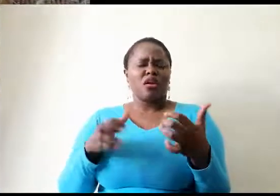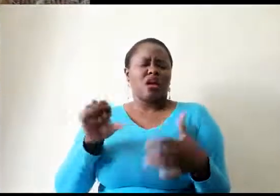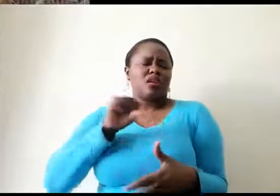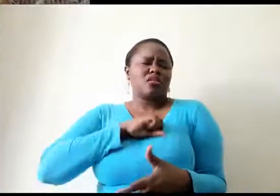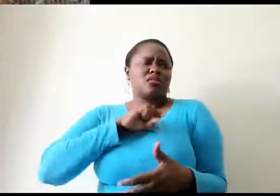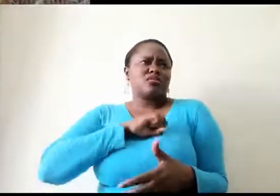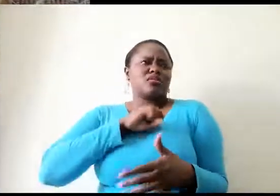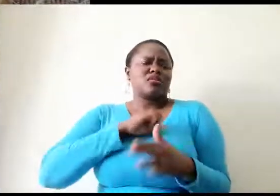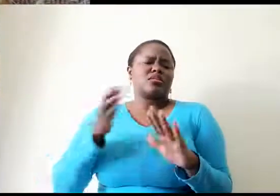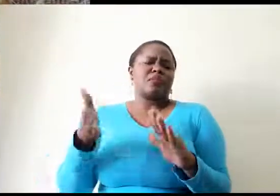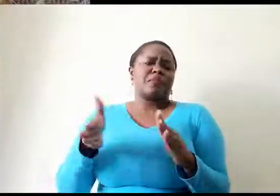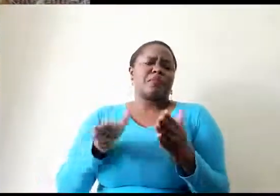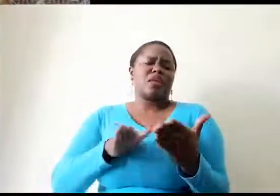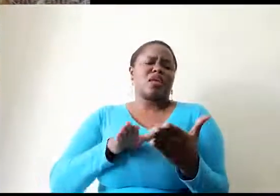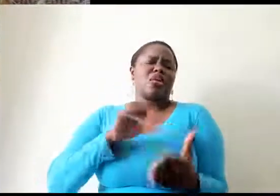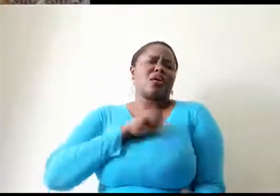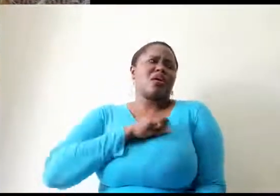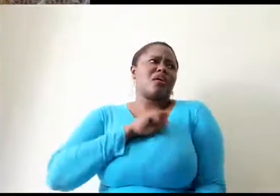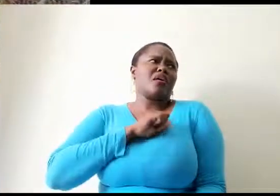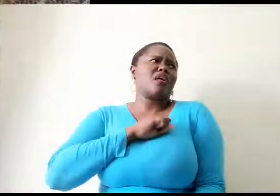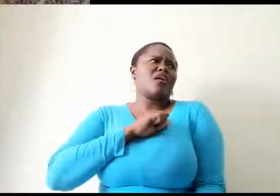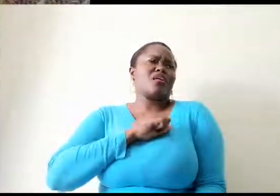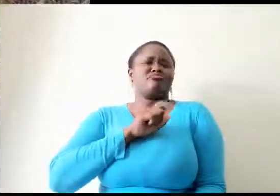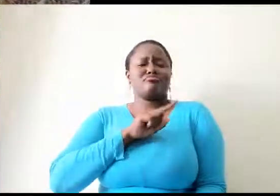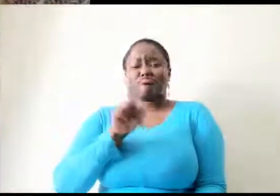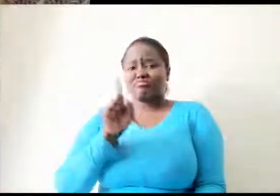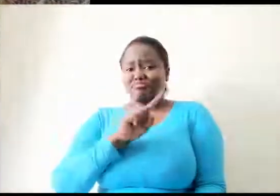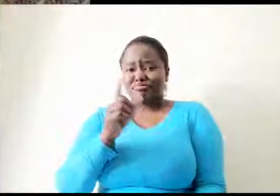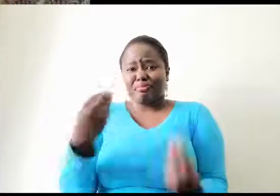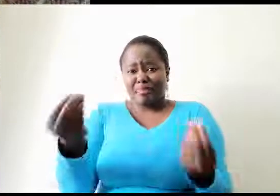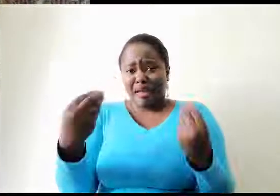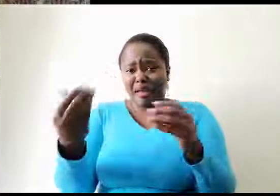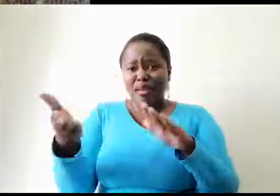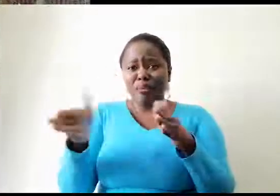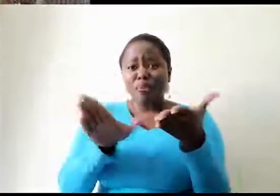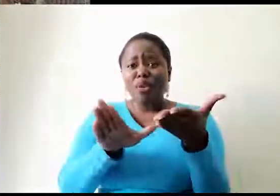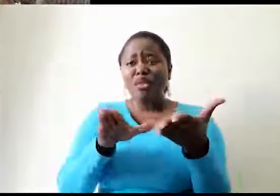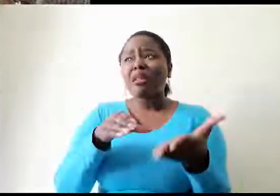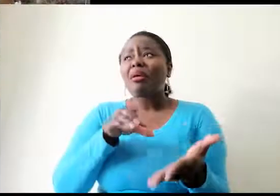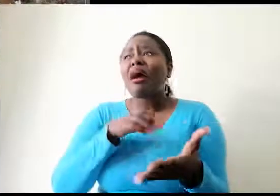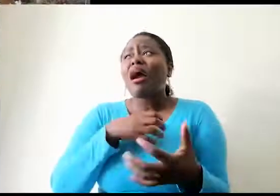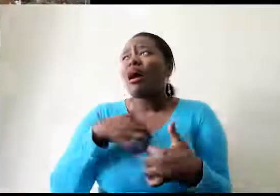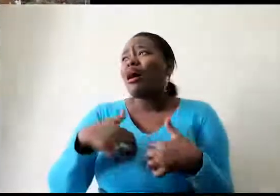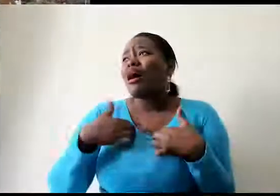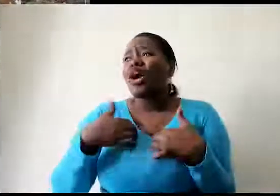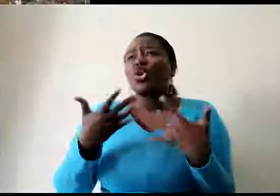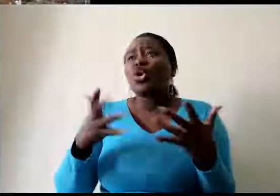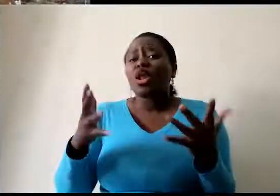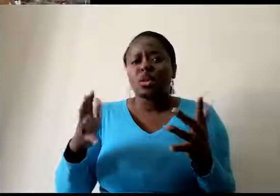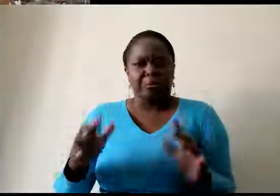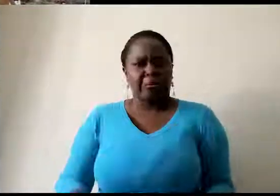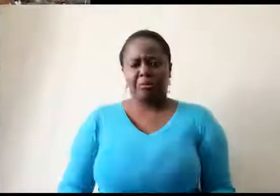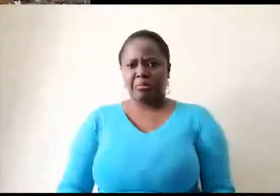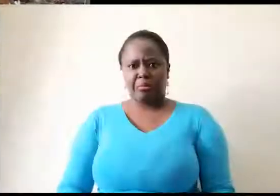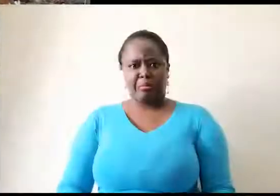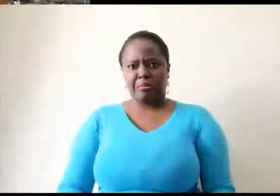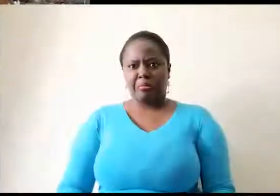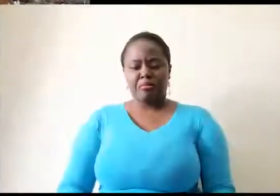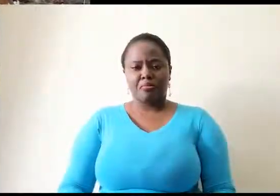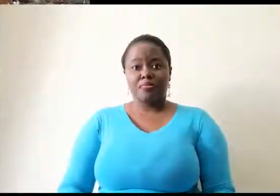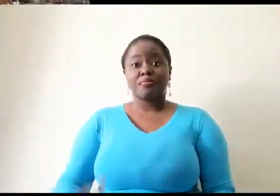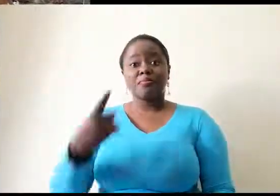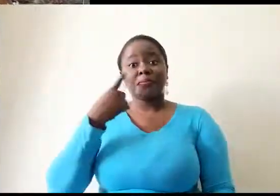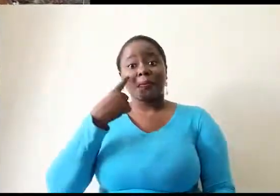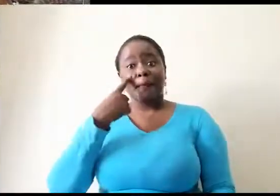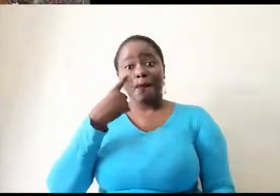muerte. Según Epicuro, este miedo tampoco tiene fundamento por una razón muy sencilla.